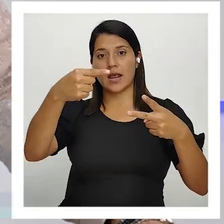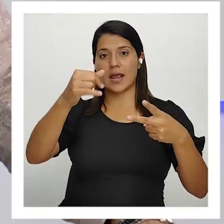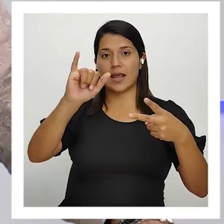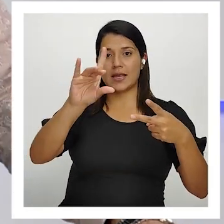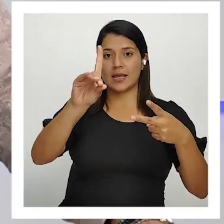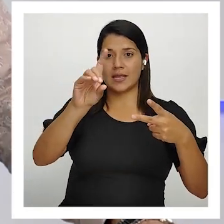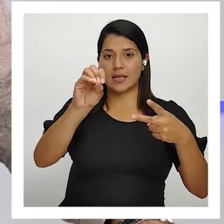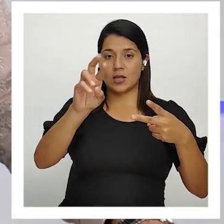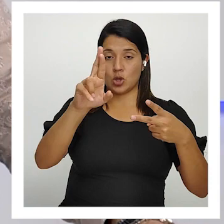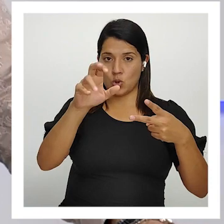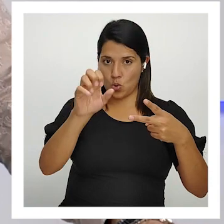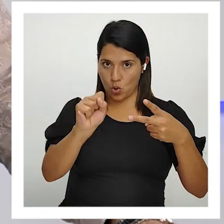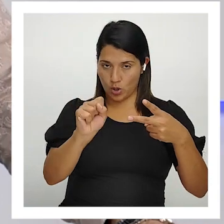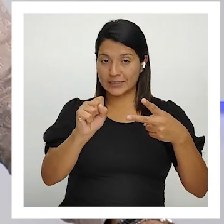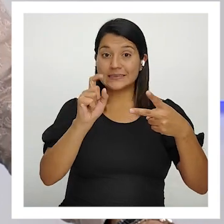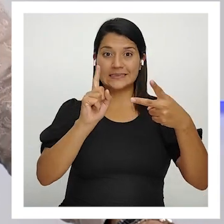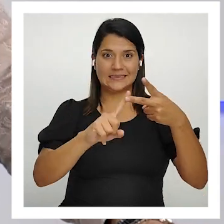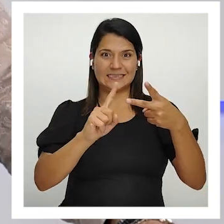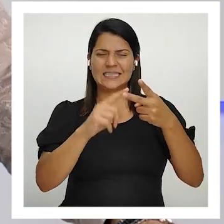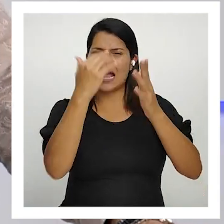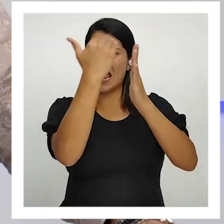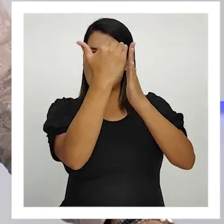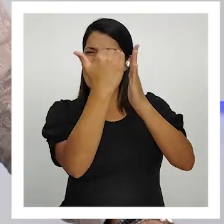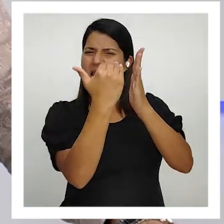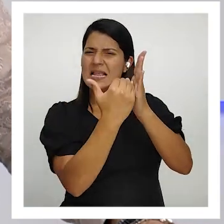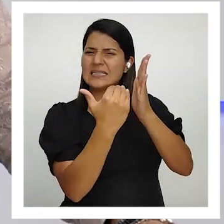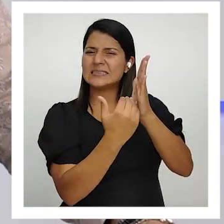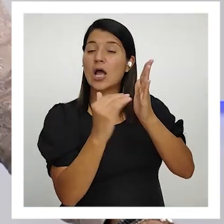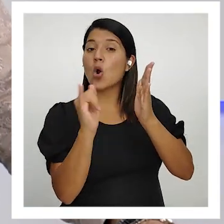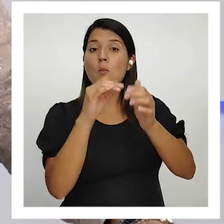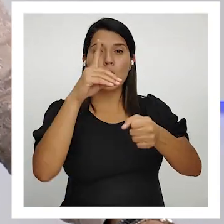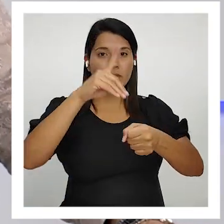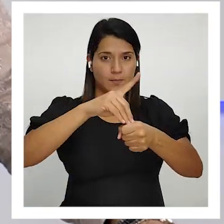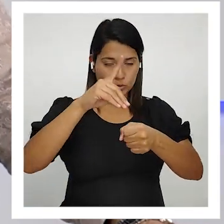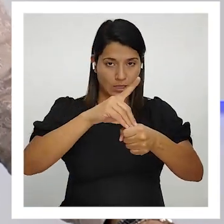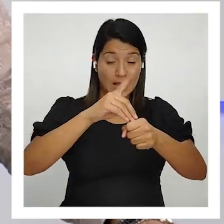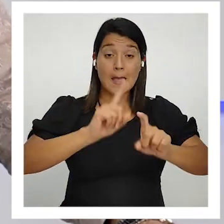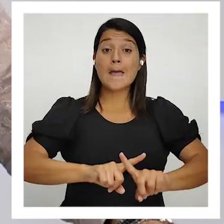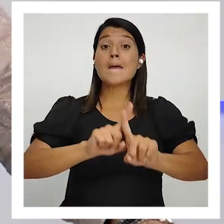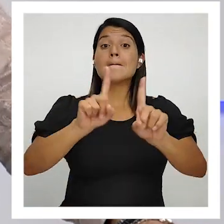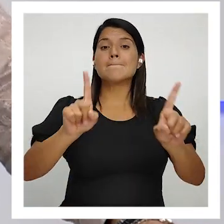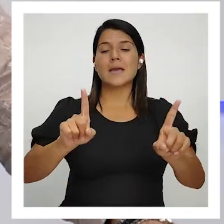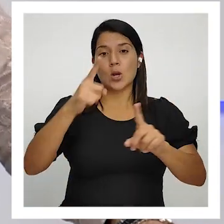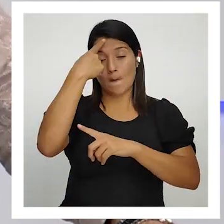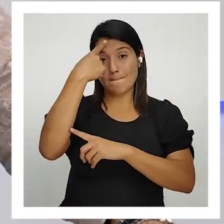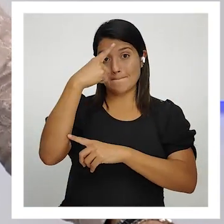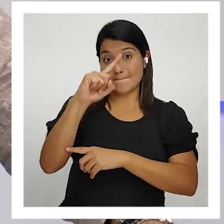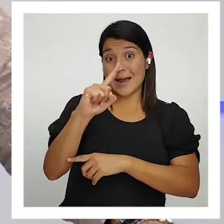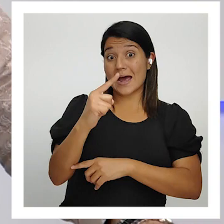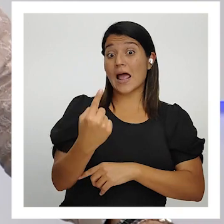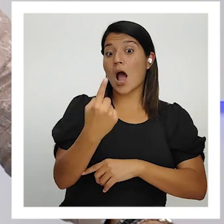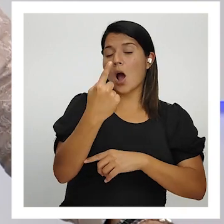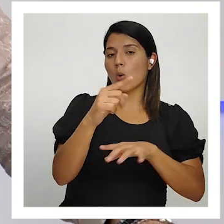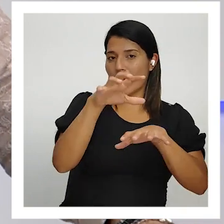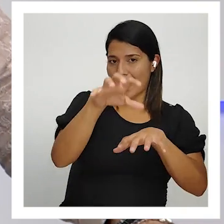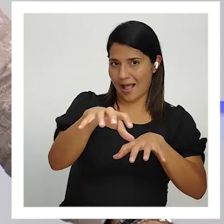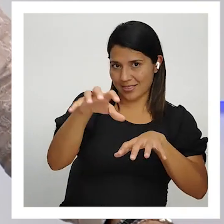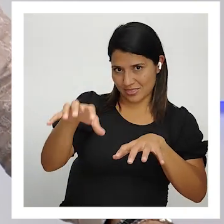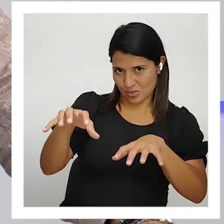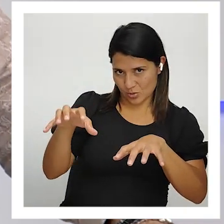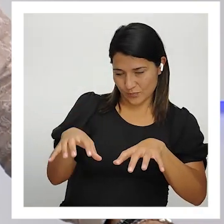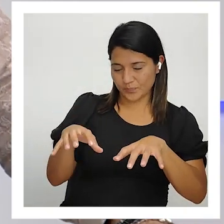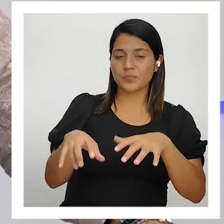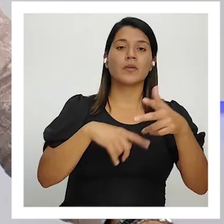Son listas como las de diputados, pero para el respectivo cantón. Vamos a elegir concejales